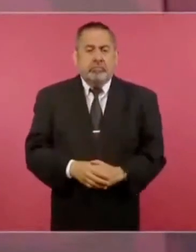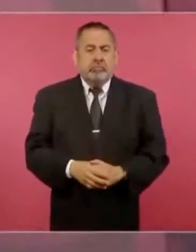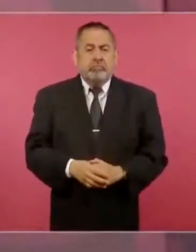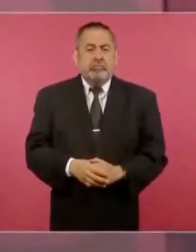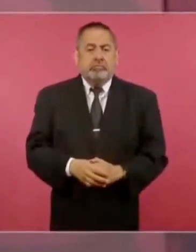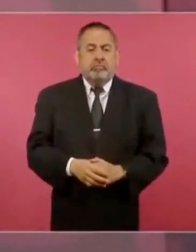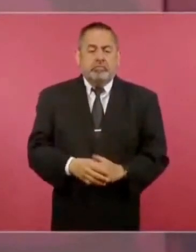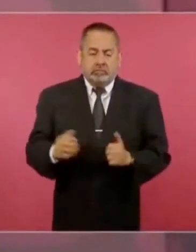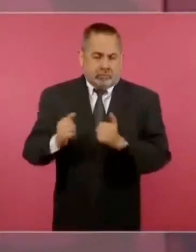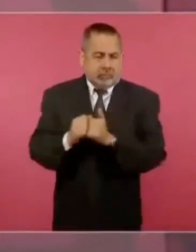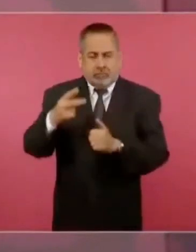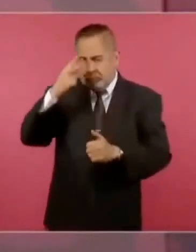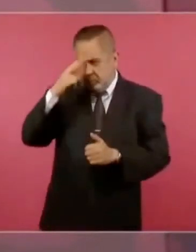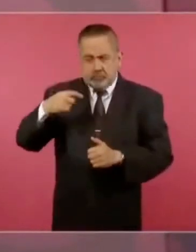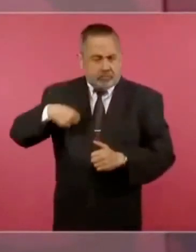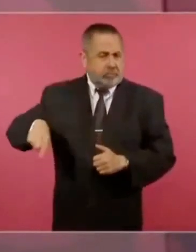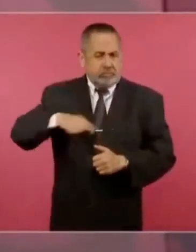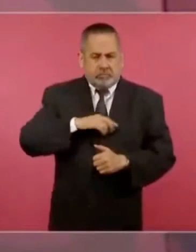con México,